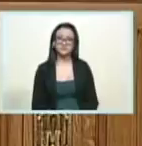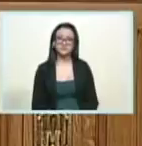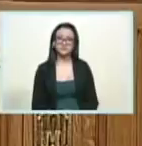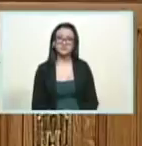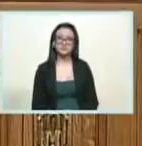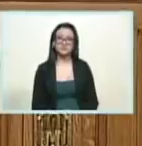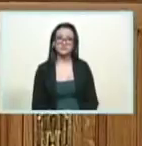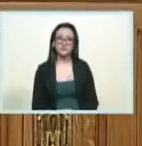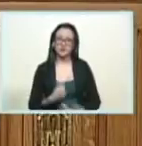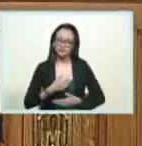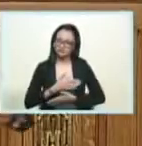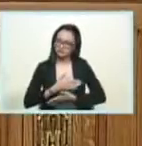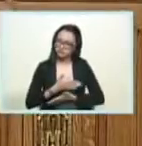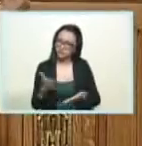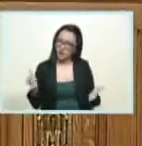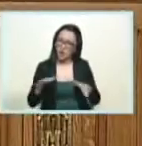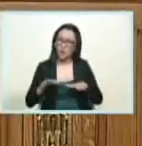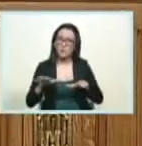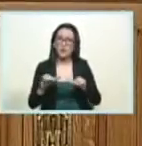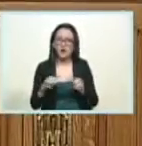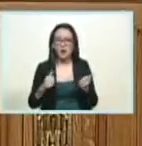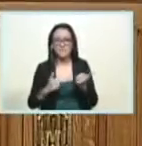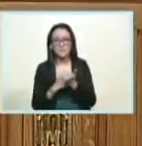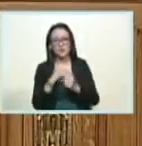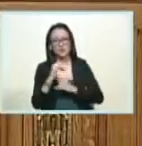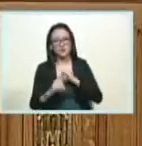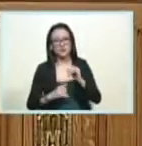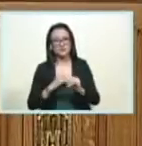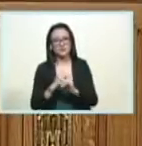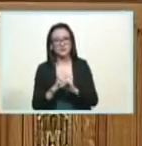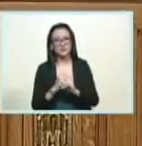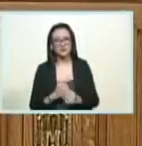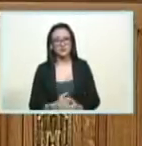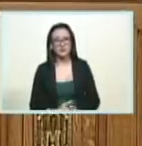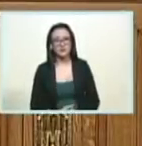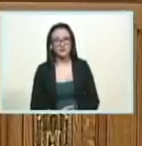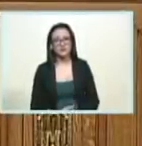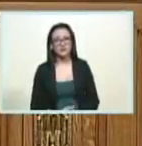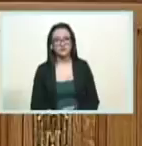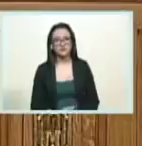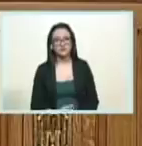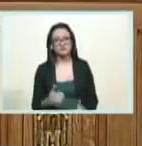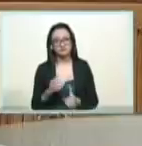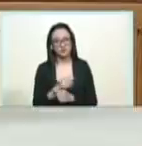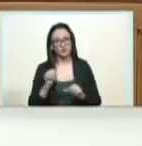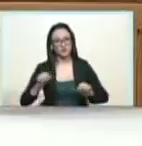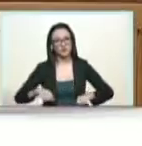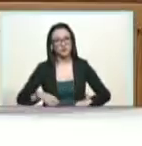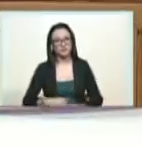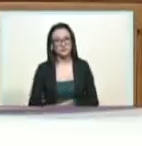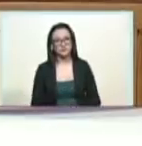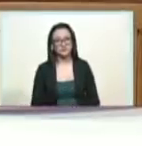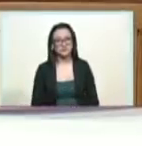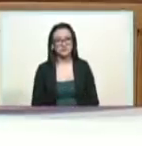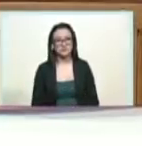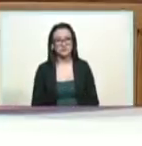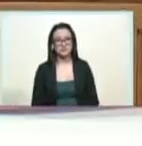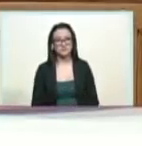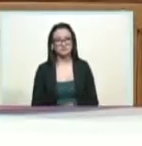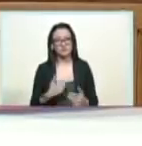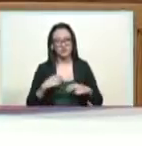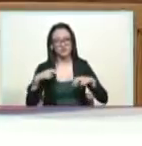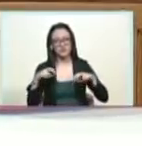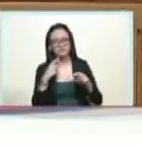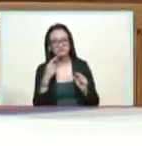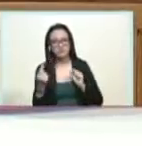Yo abrí las compuertas, los convoqué, busqué el apoyo internacional y lo logré. Los senté